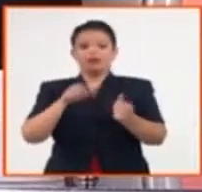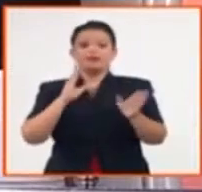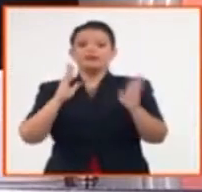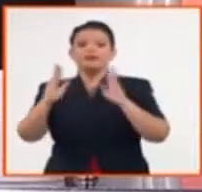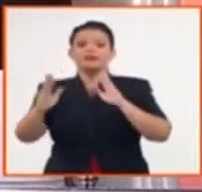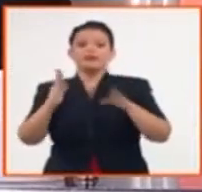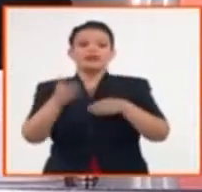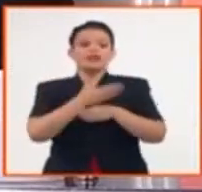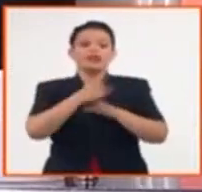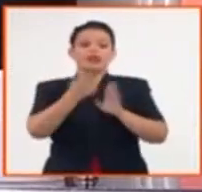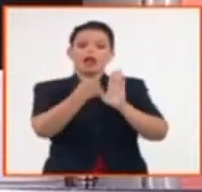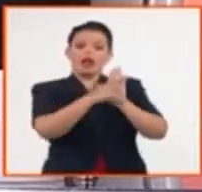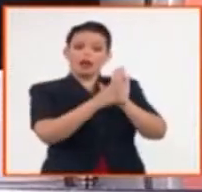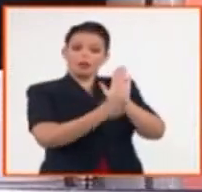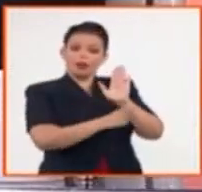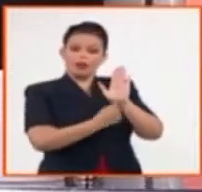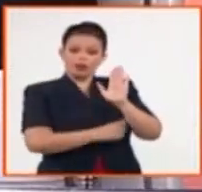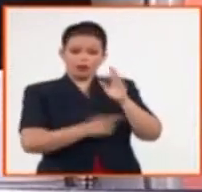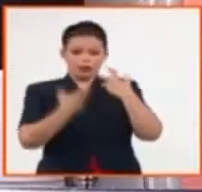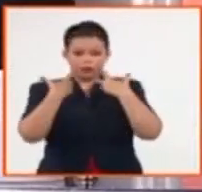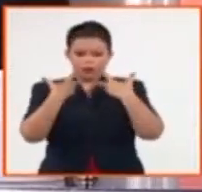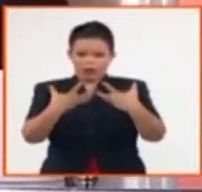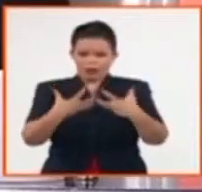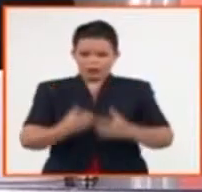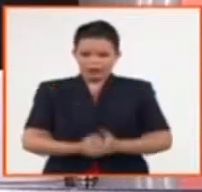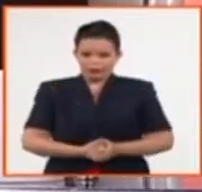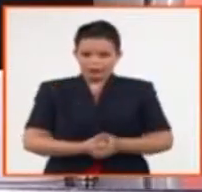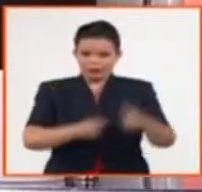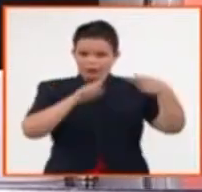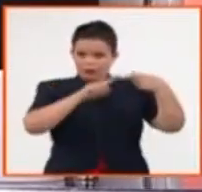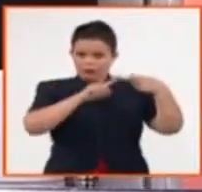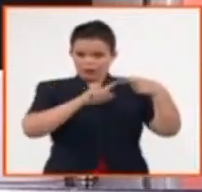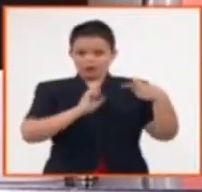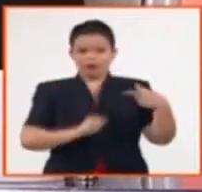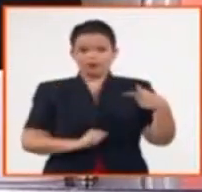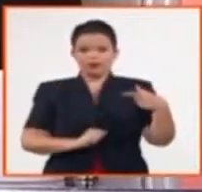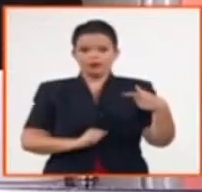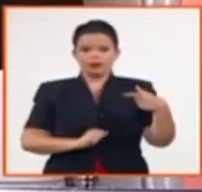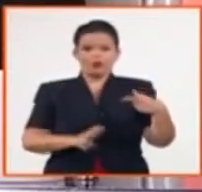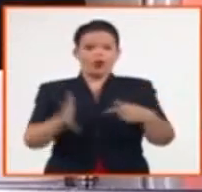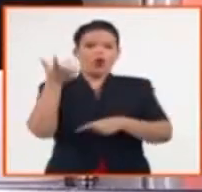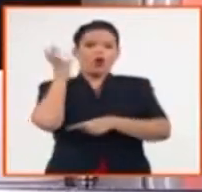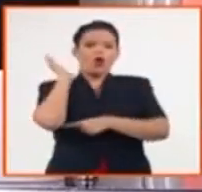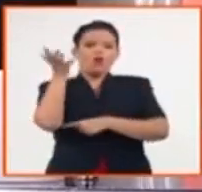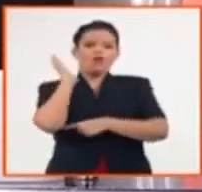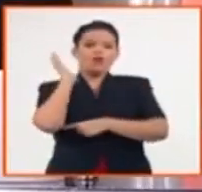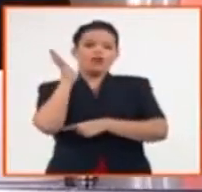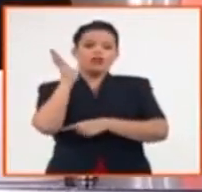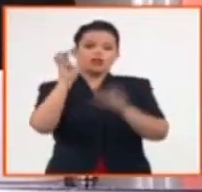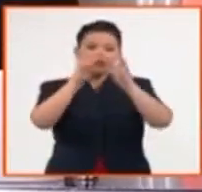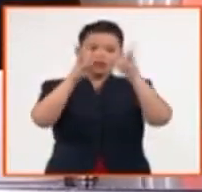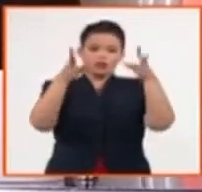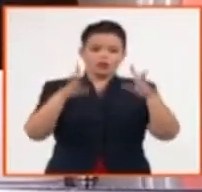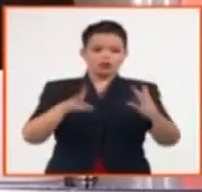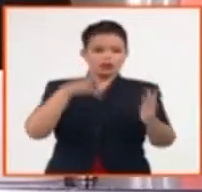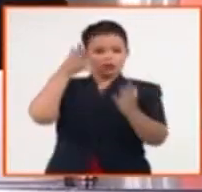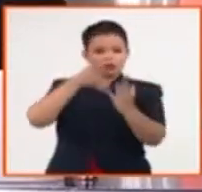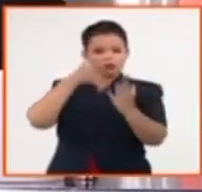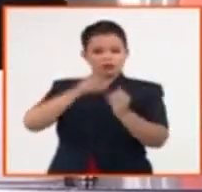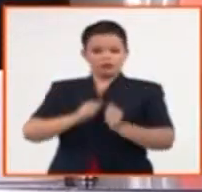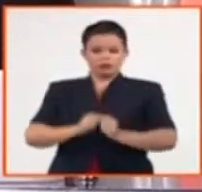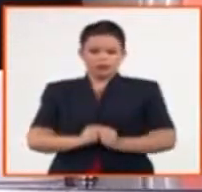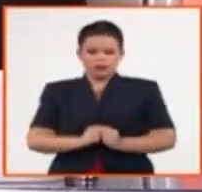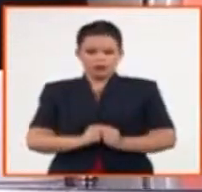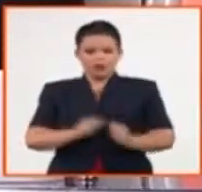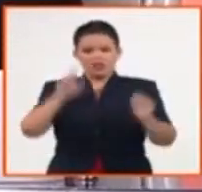nuestro juicio hay que significar. Primero, nosotros a través de videoconferencia con los directores provinciales de Educación y de Salud, de manera conjunta,